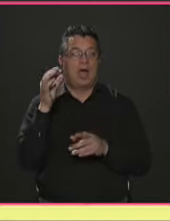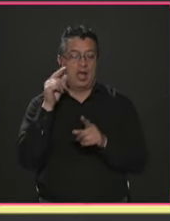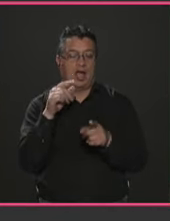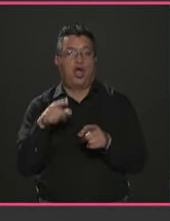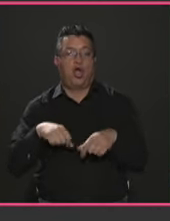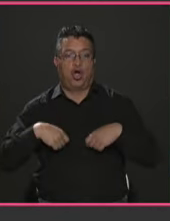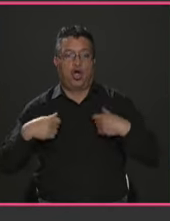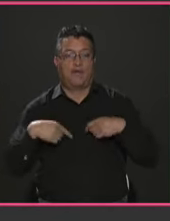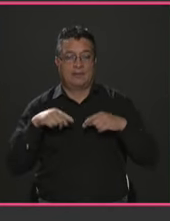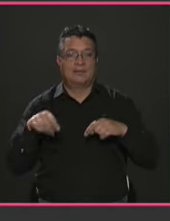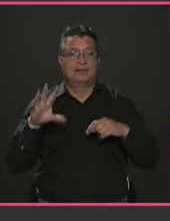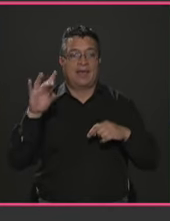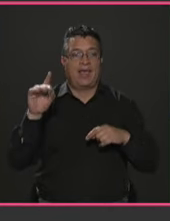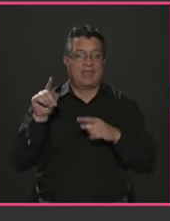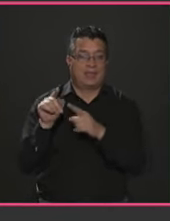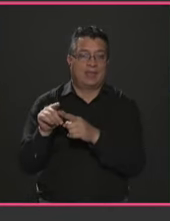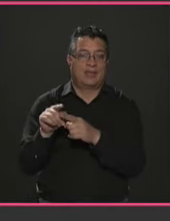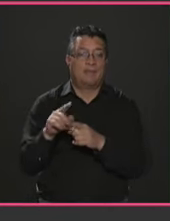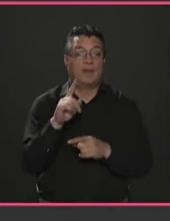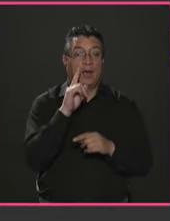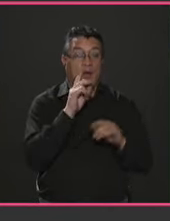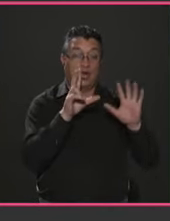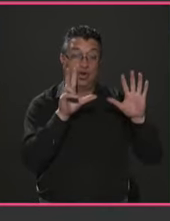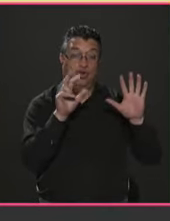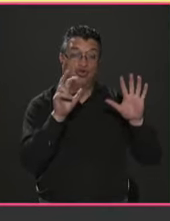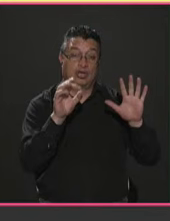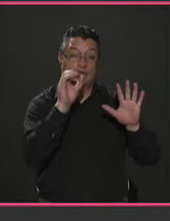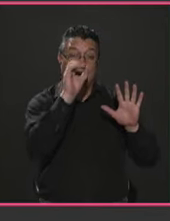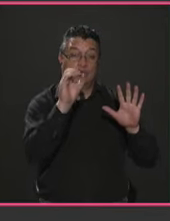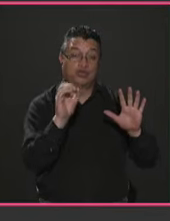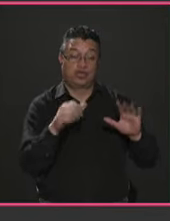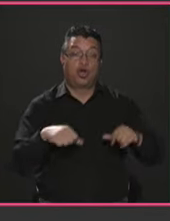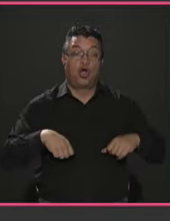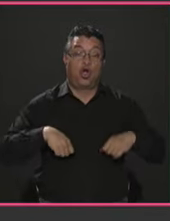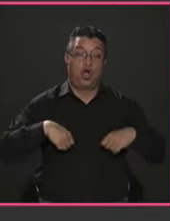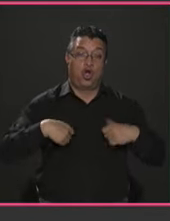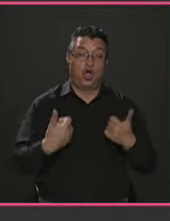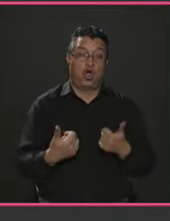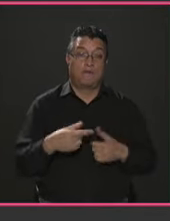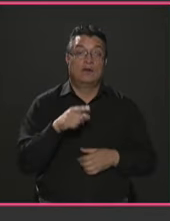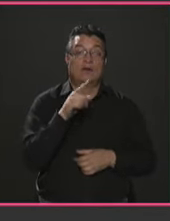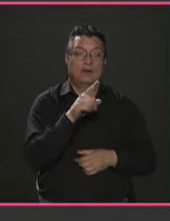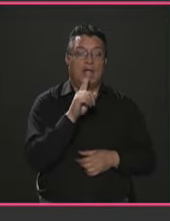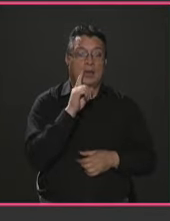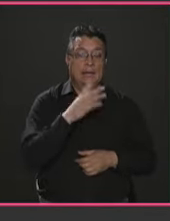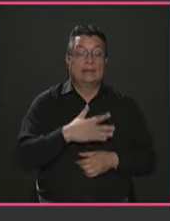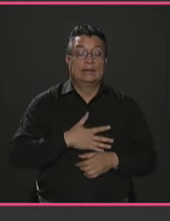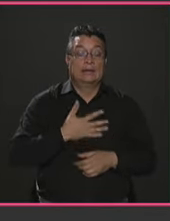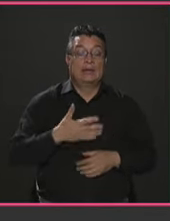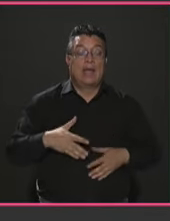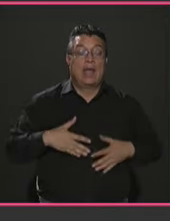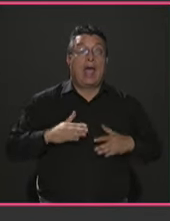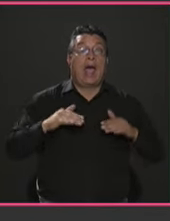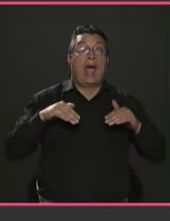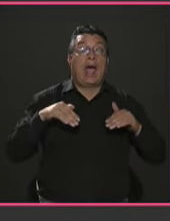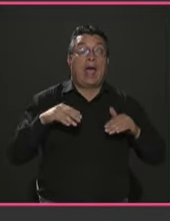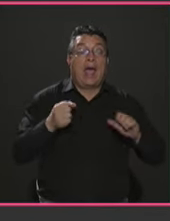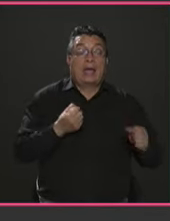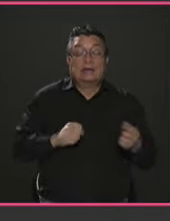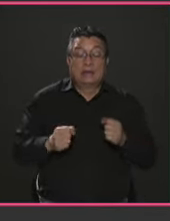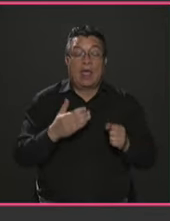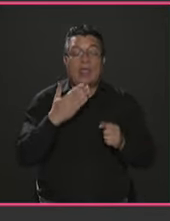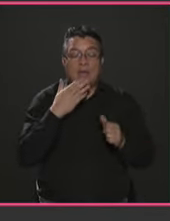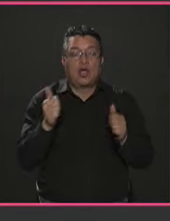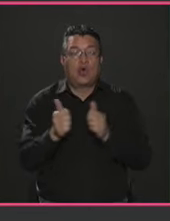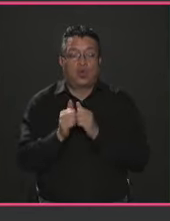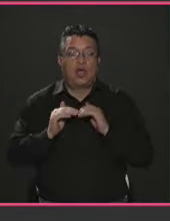en este periodo etario 80% de jóvenes que tienen ansiedad tienen también depresión